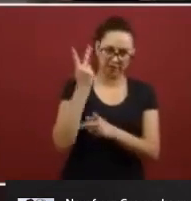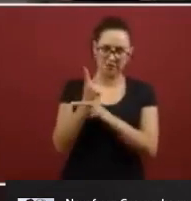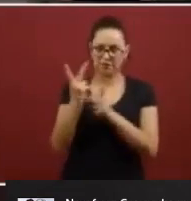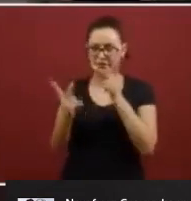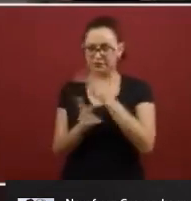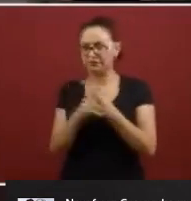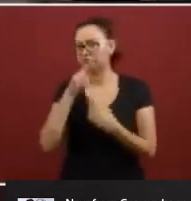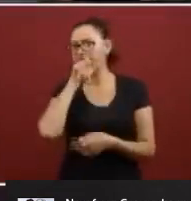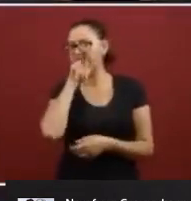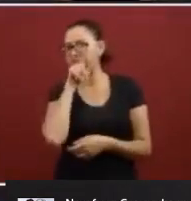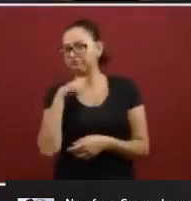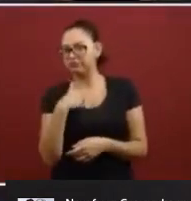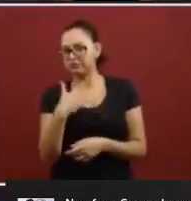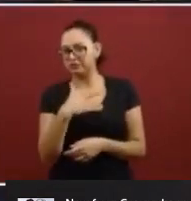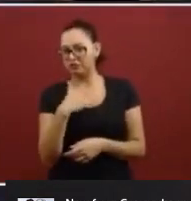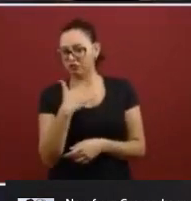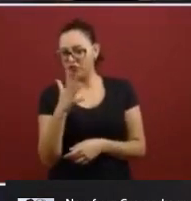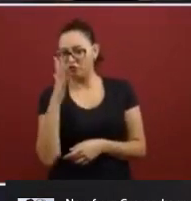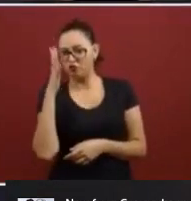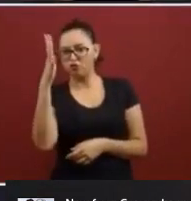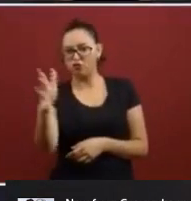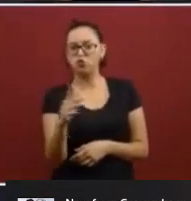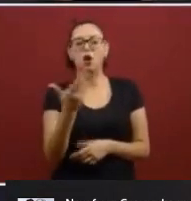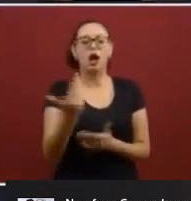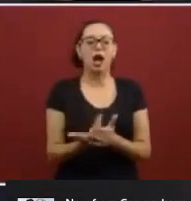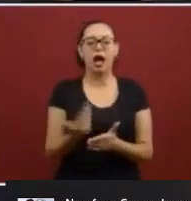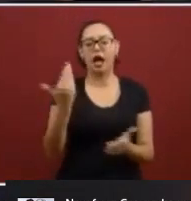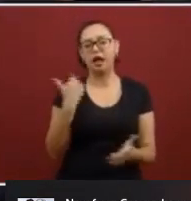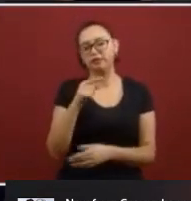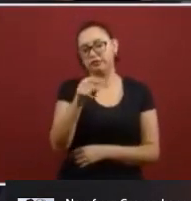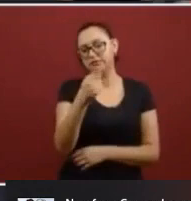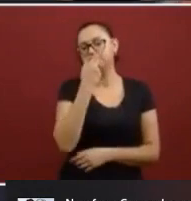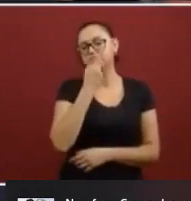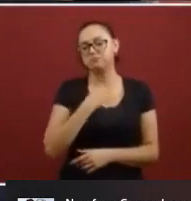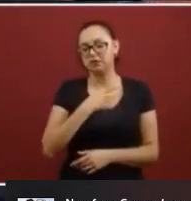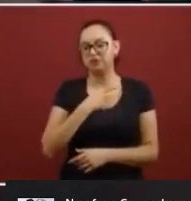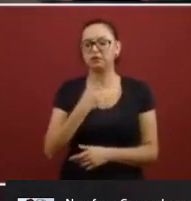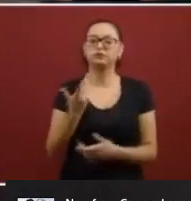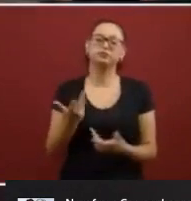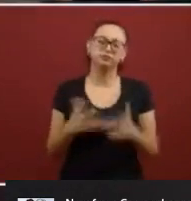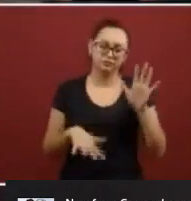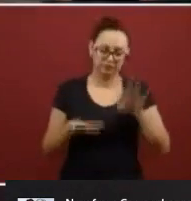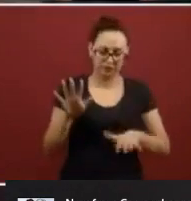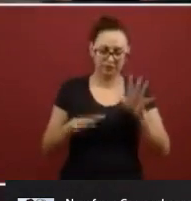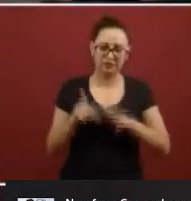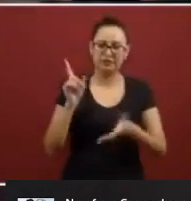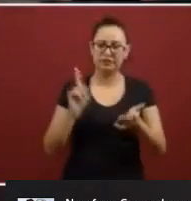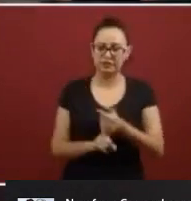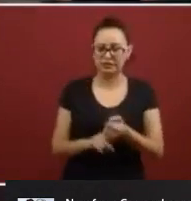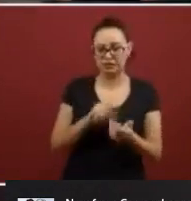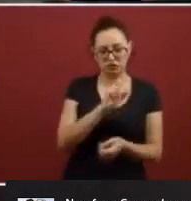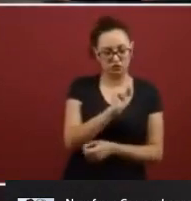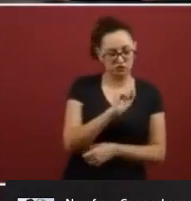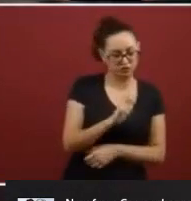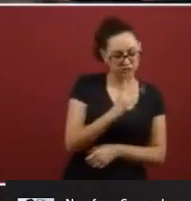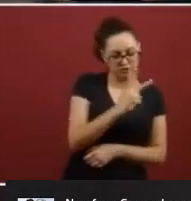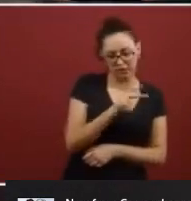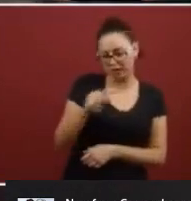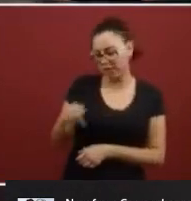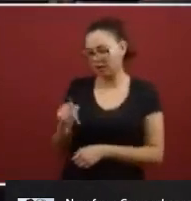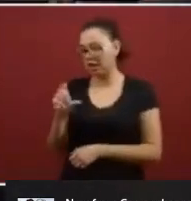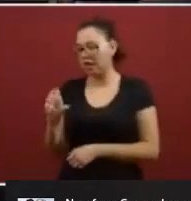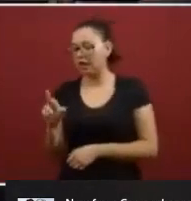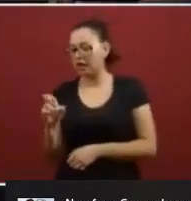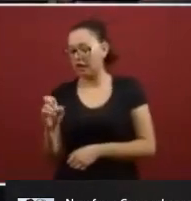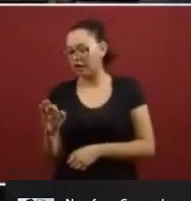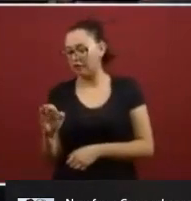por su futuro. Ya usted me comentaba la vez pasada que hay pues He's ciertas asking diferencias about internas entre la SEP students' y fears CREFAL. about